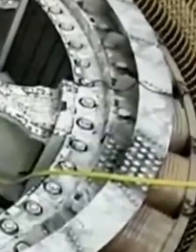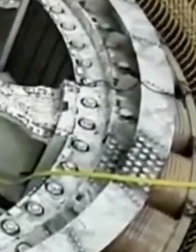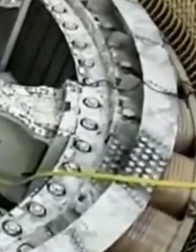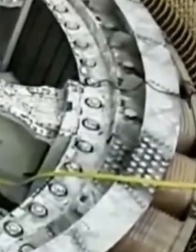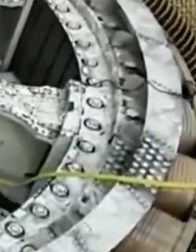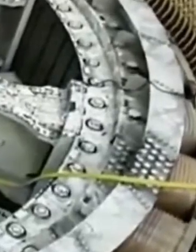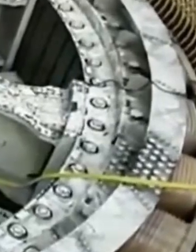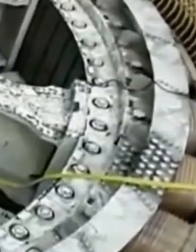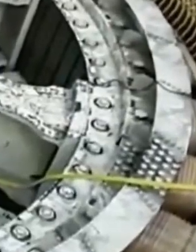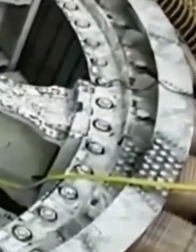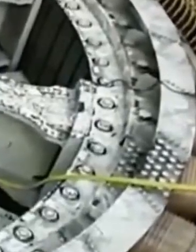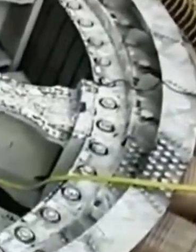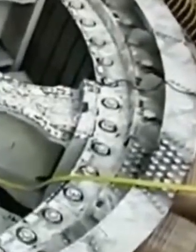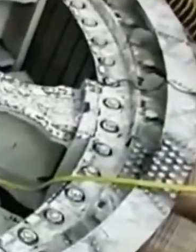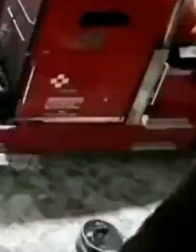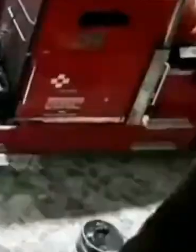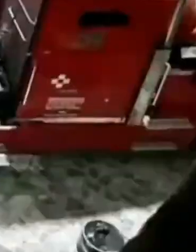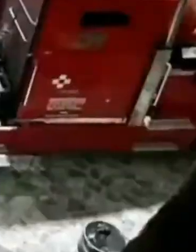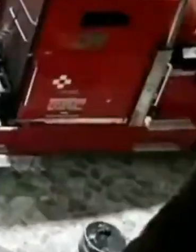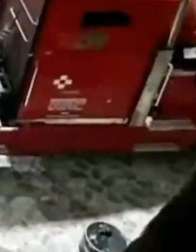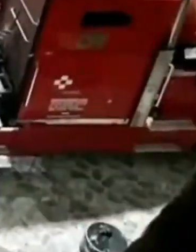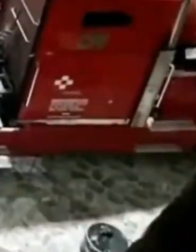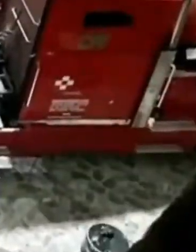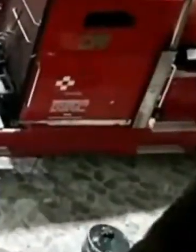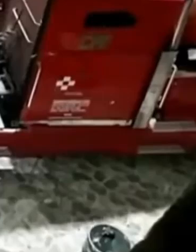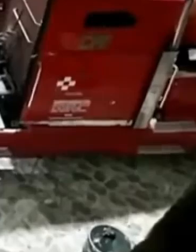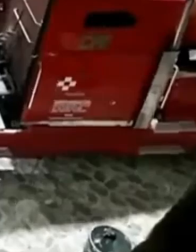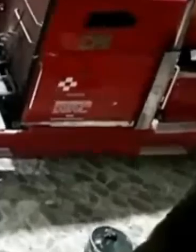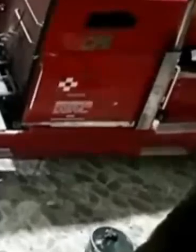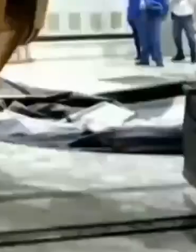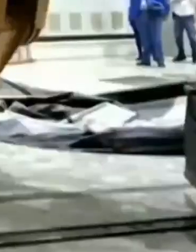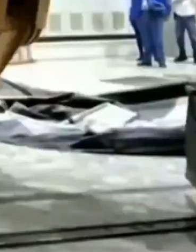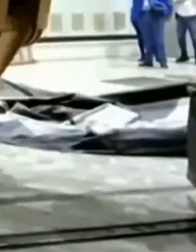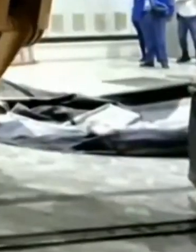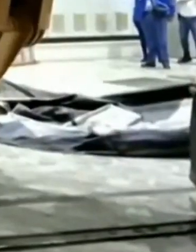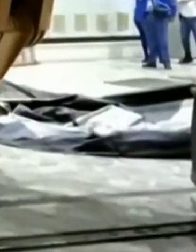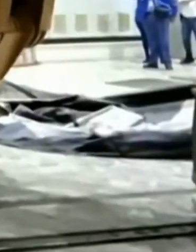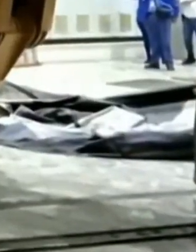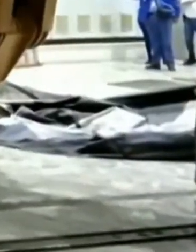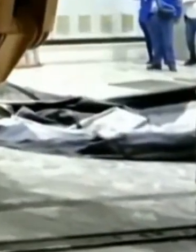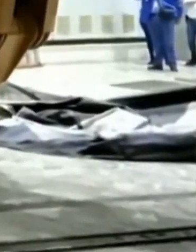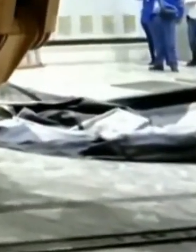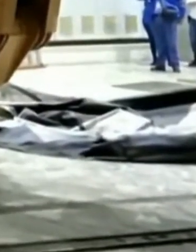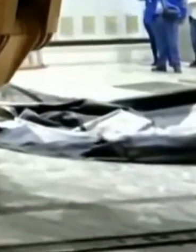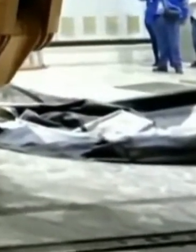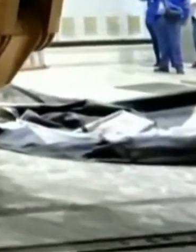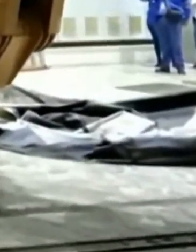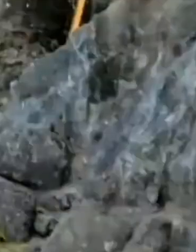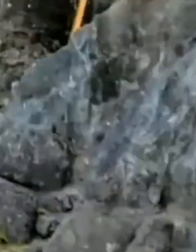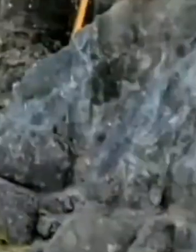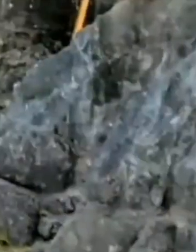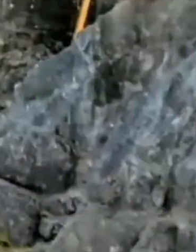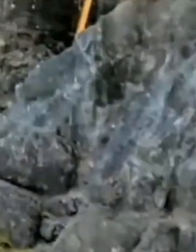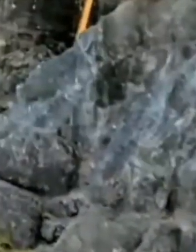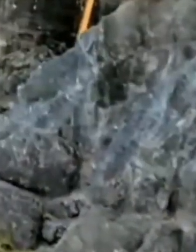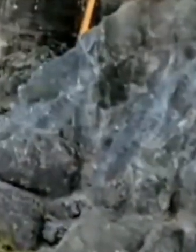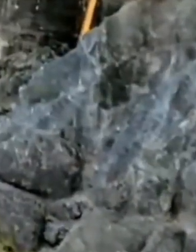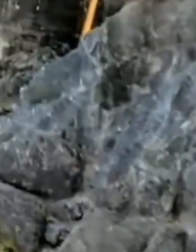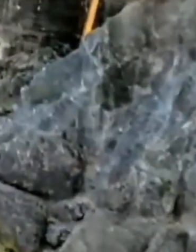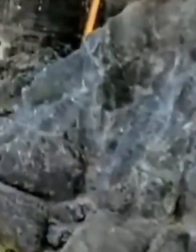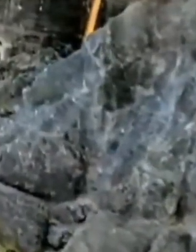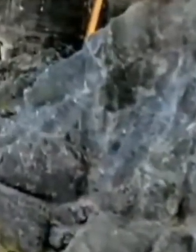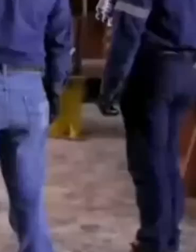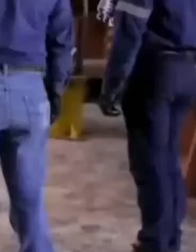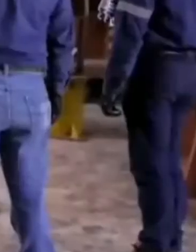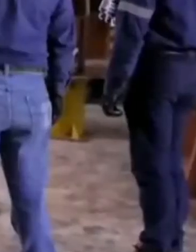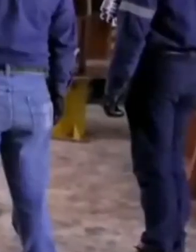finalizada y en operación. Infiernillo, avance físico 69%. La Villita, avance